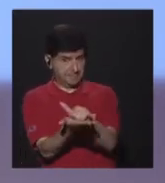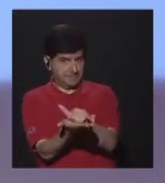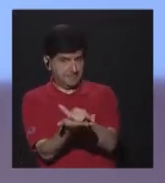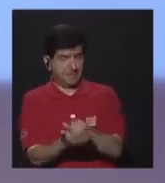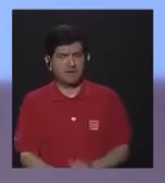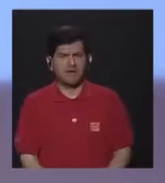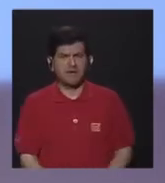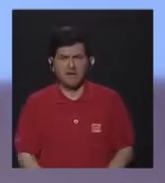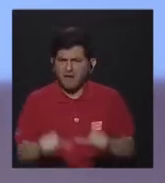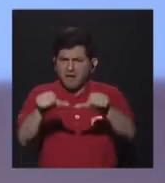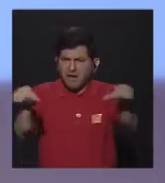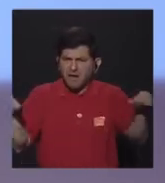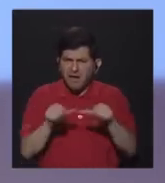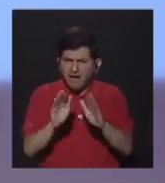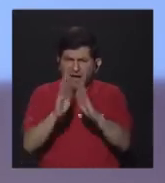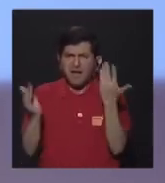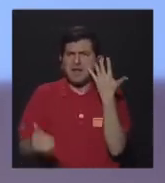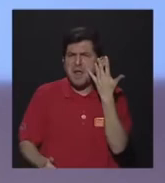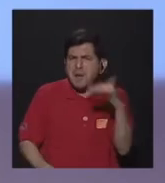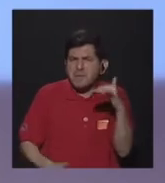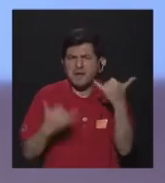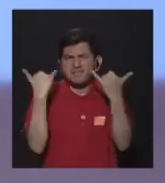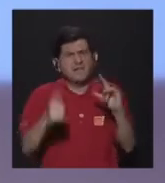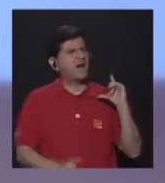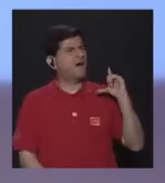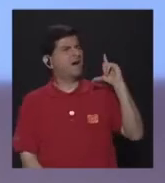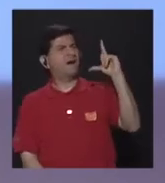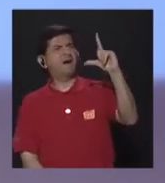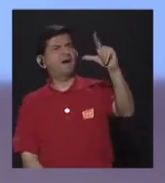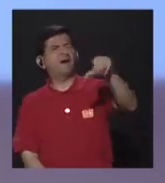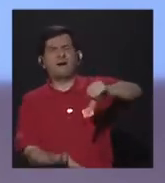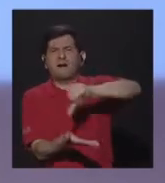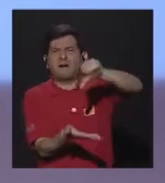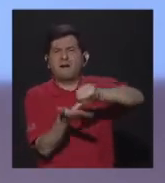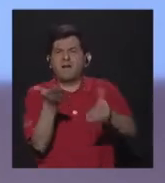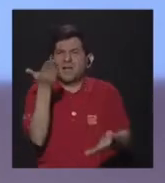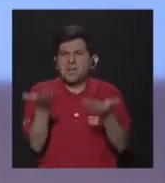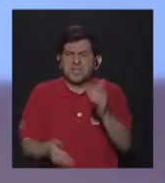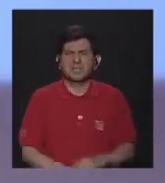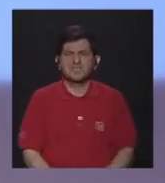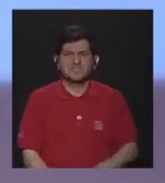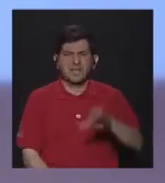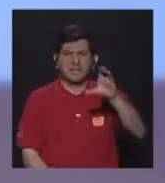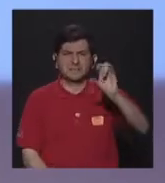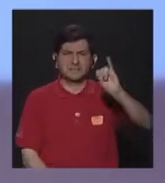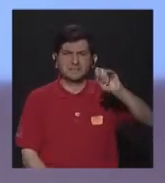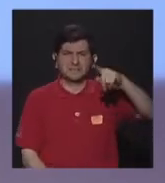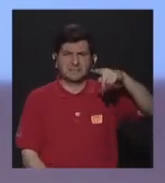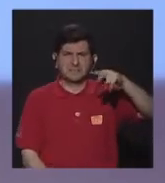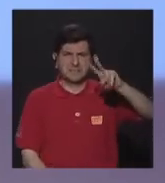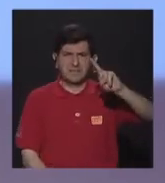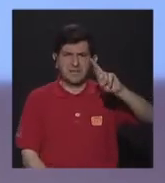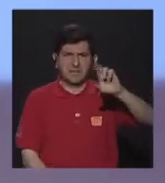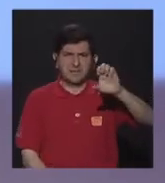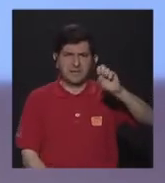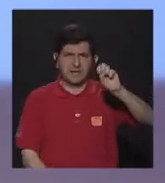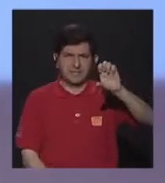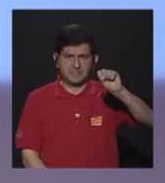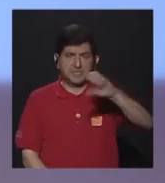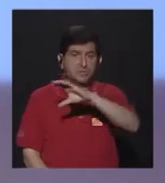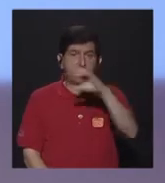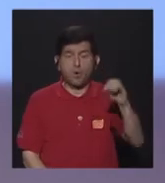encontrar esas áreas abiertas similares hay que irse ya muy lejos del centro posiblemente si precise de curvado san rafael de montesdeoca